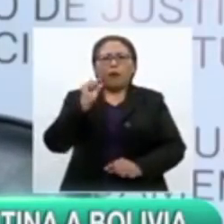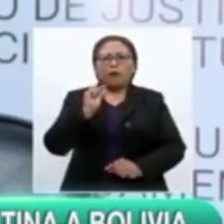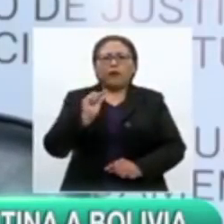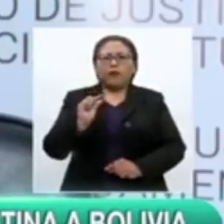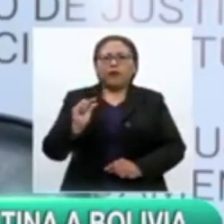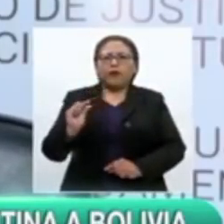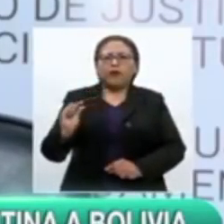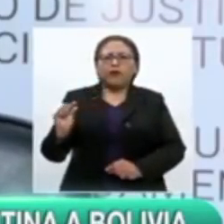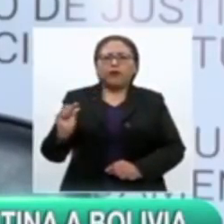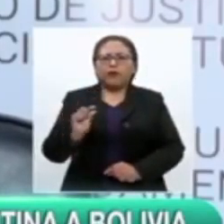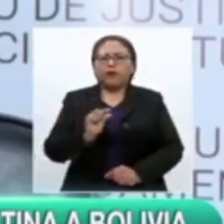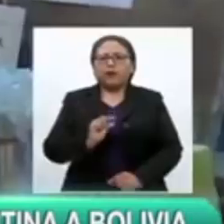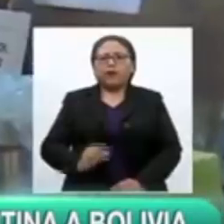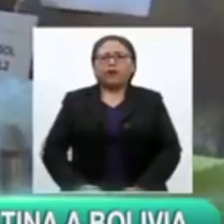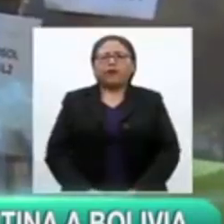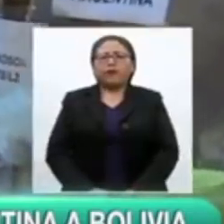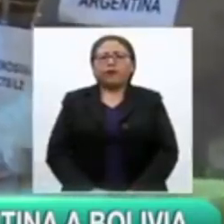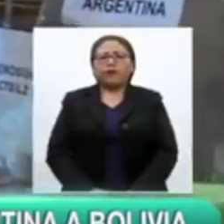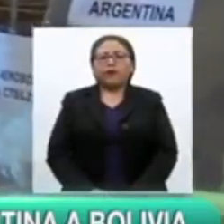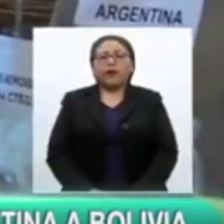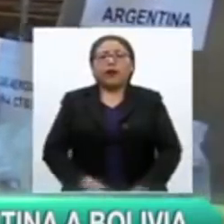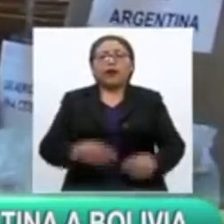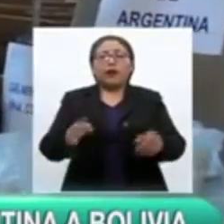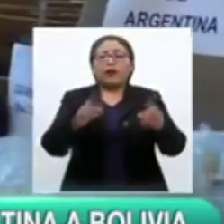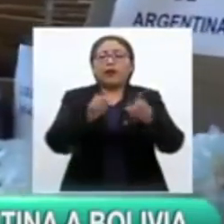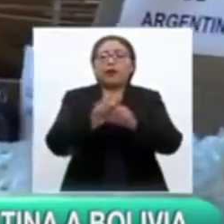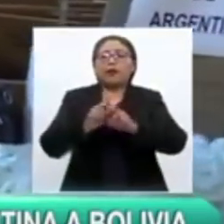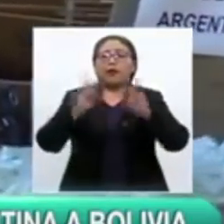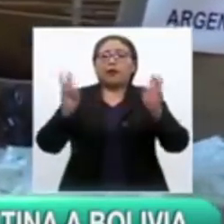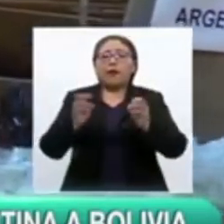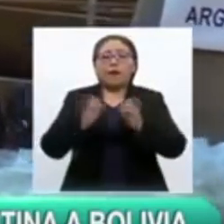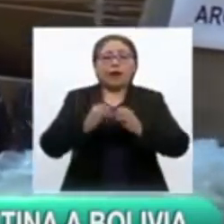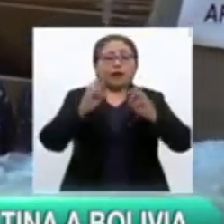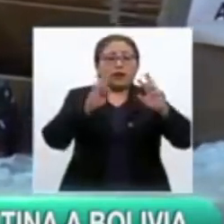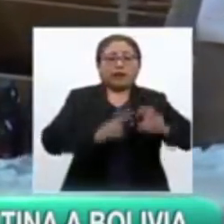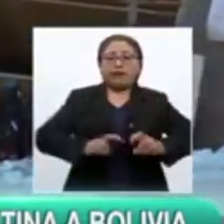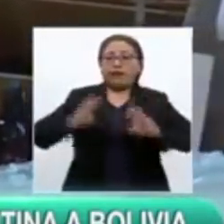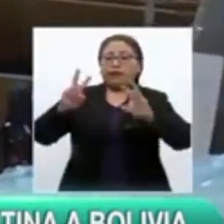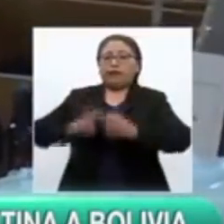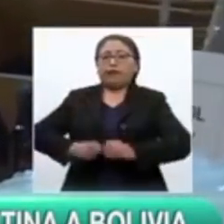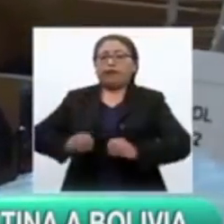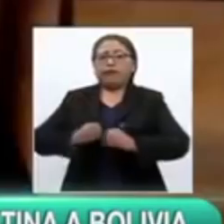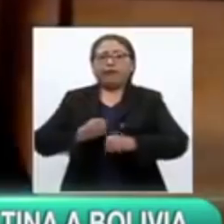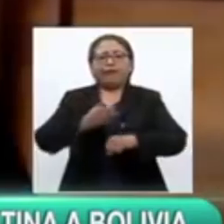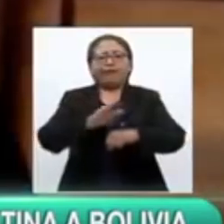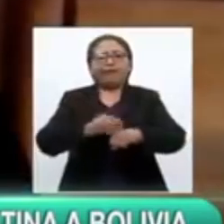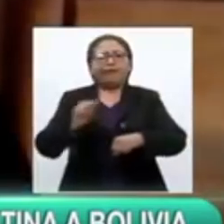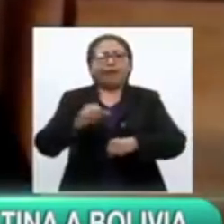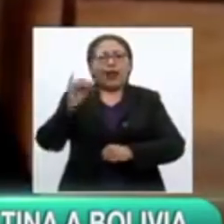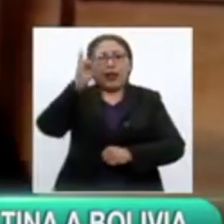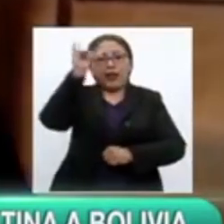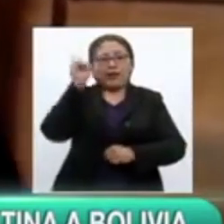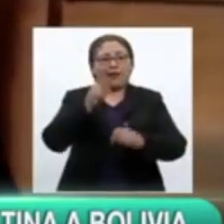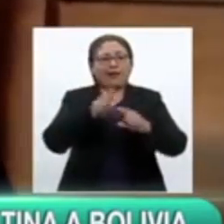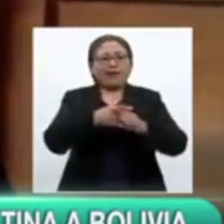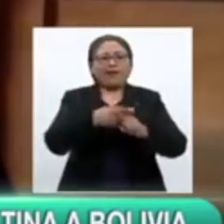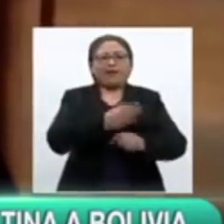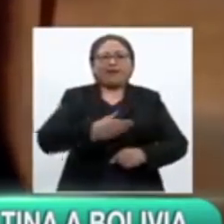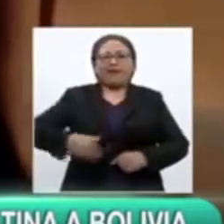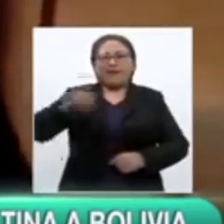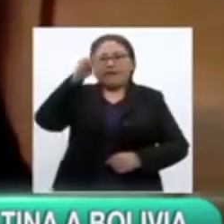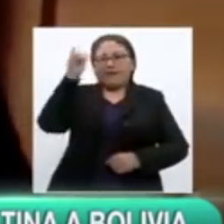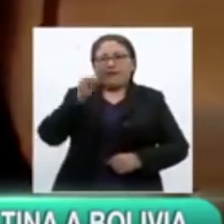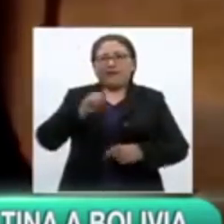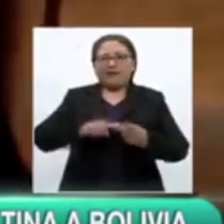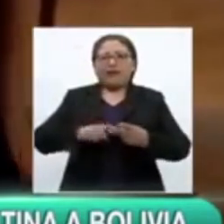vinculación con el golpe de Estado. Se prevé que en el transcurso de las investigaciones se convoque a la expresidenta de facto, Jeanine Áñez, sus exministros,